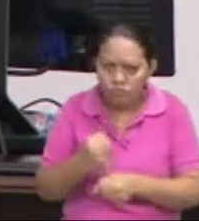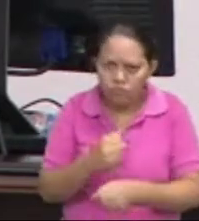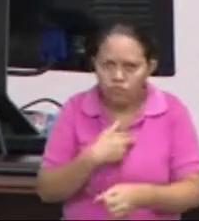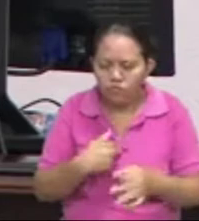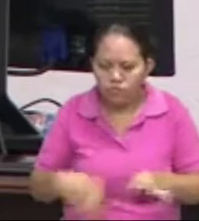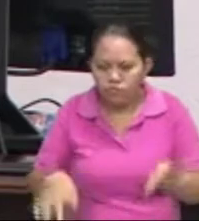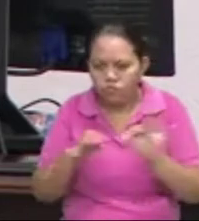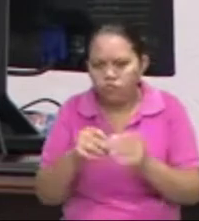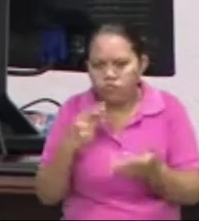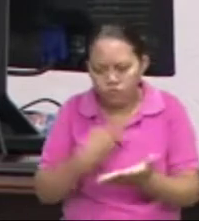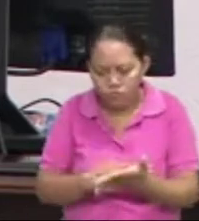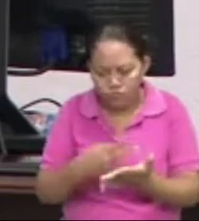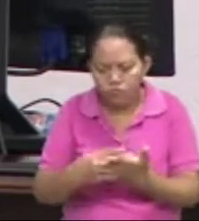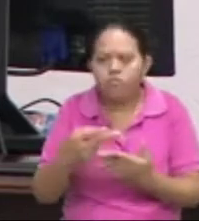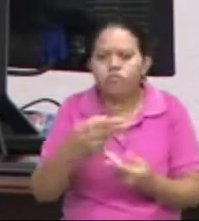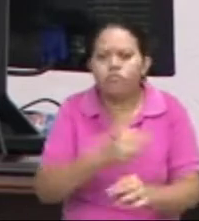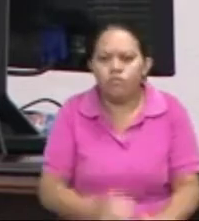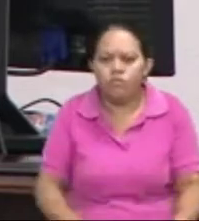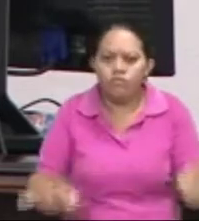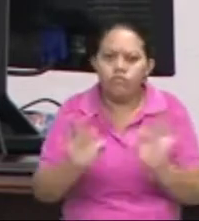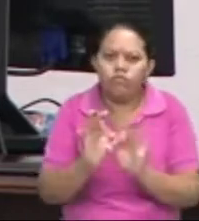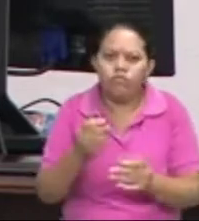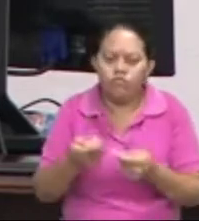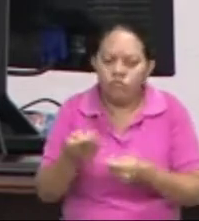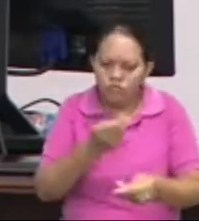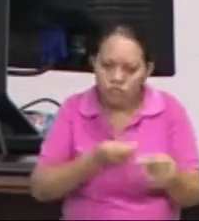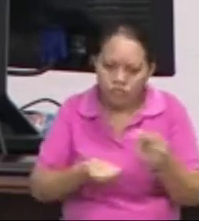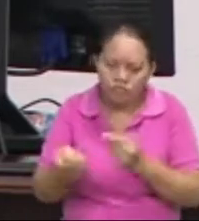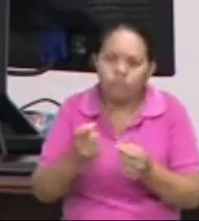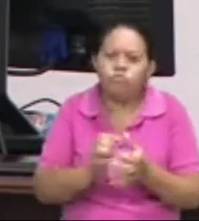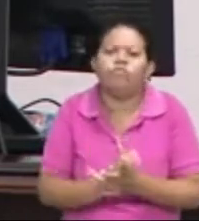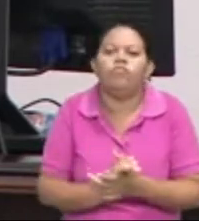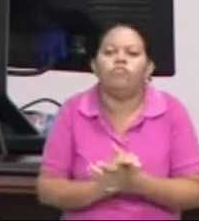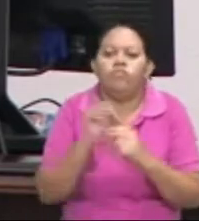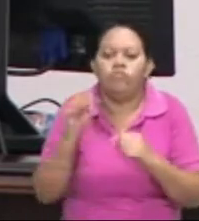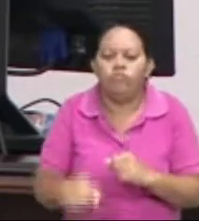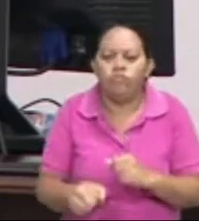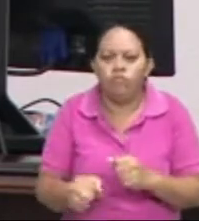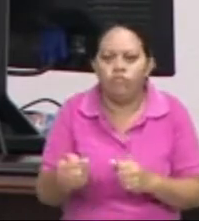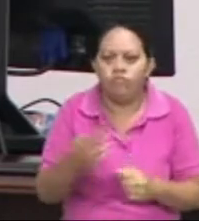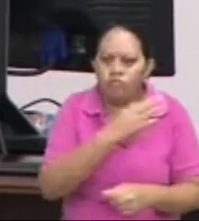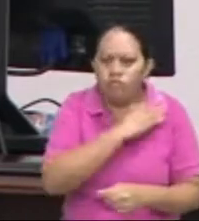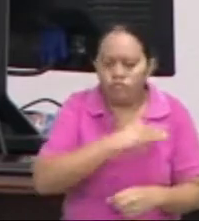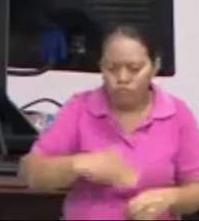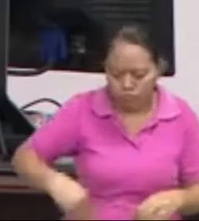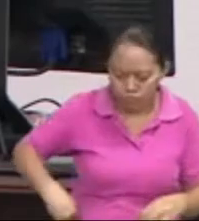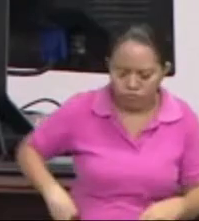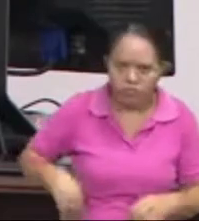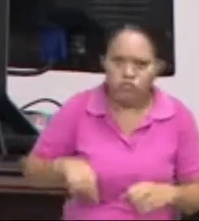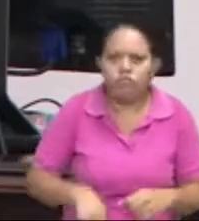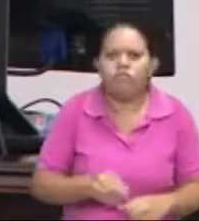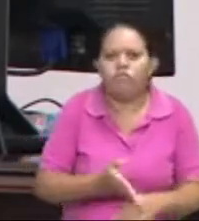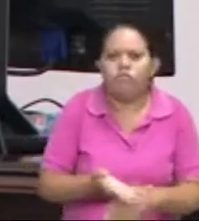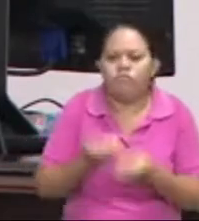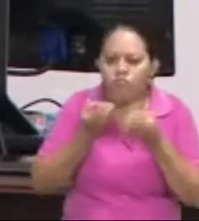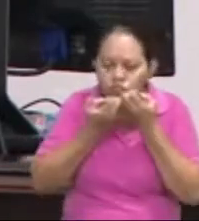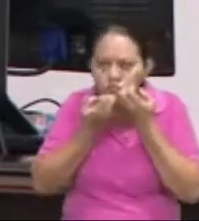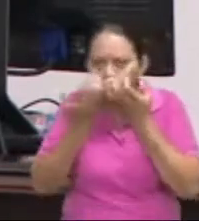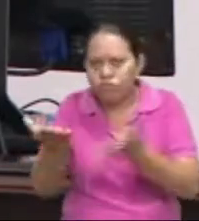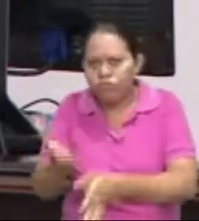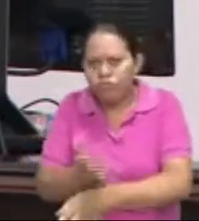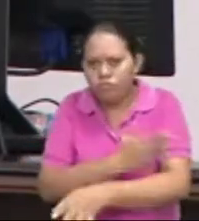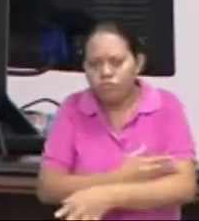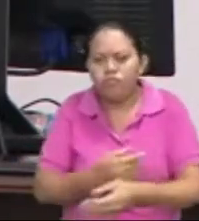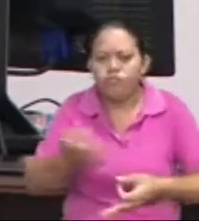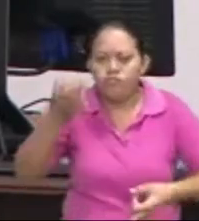el anteproyecto de ley anual del Presupuesto General de la República al Presidente de la República, conformar